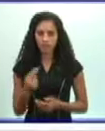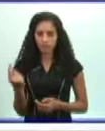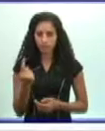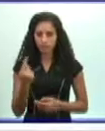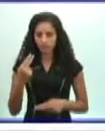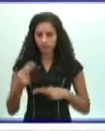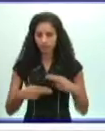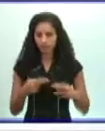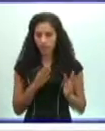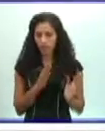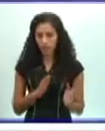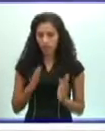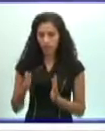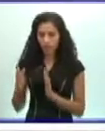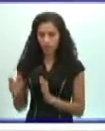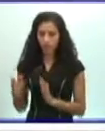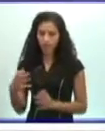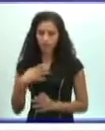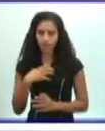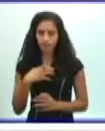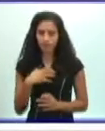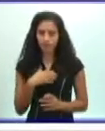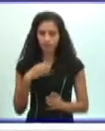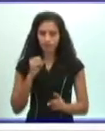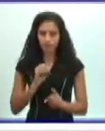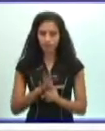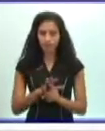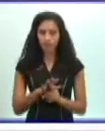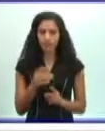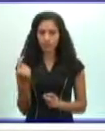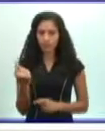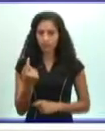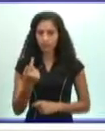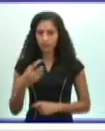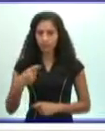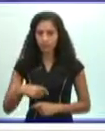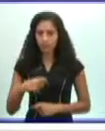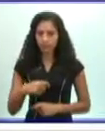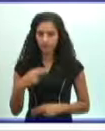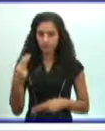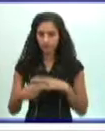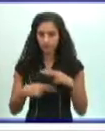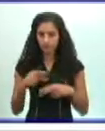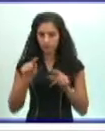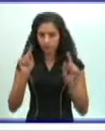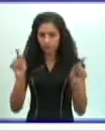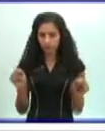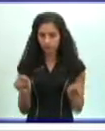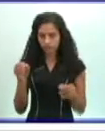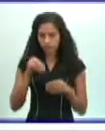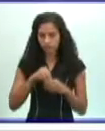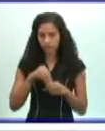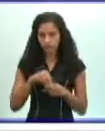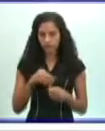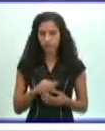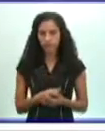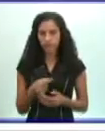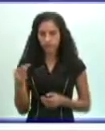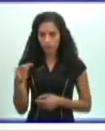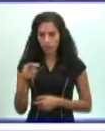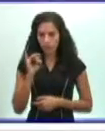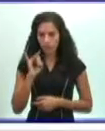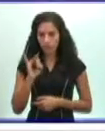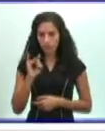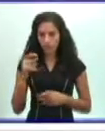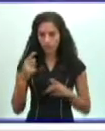orden operacional que teníamos en la operación inicial, primero debemos resolver lo que está dentro del paréntesis. Menos 7